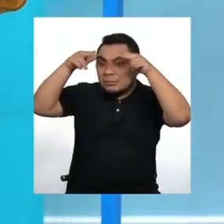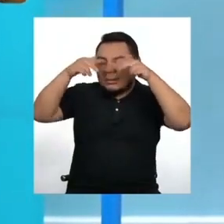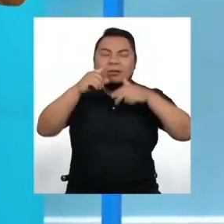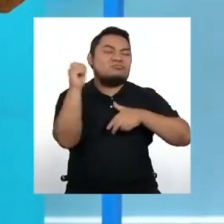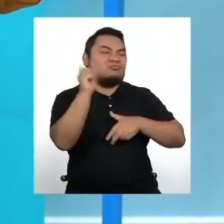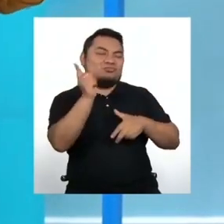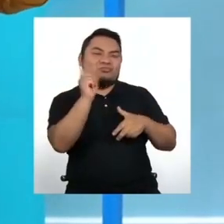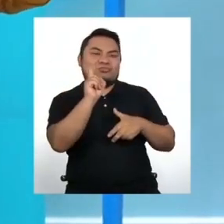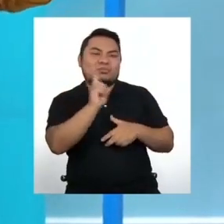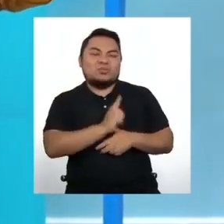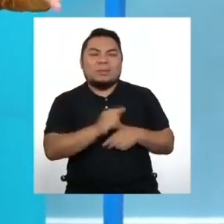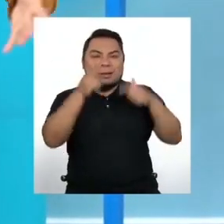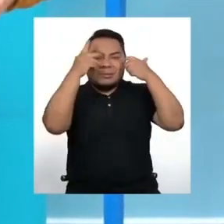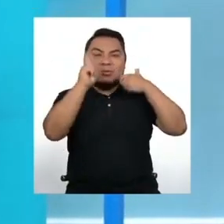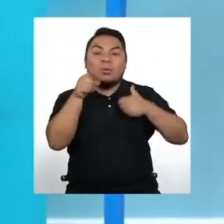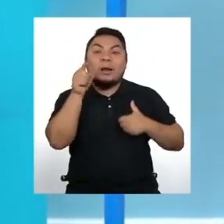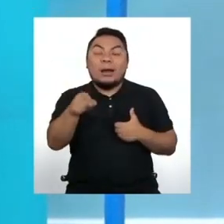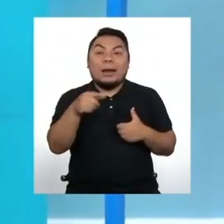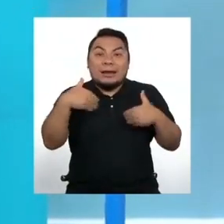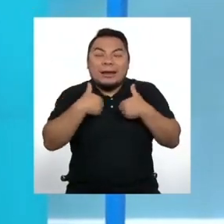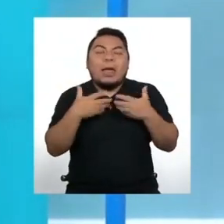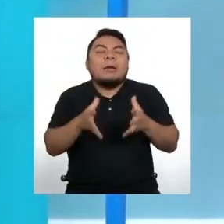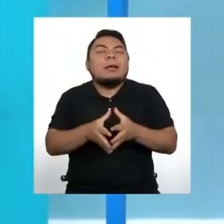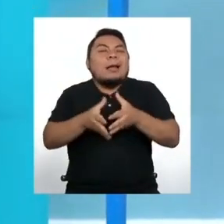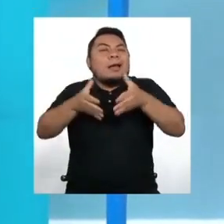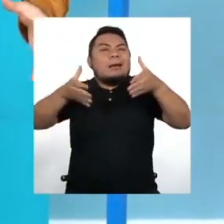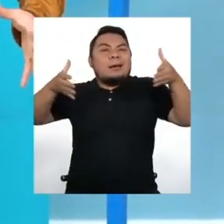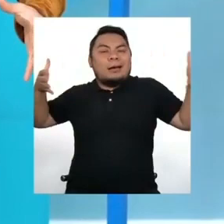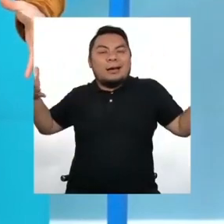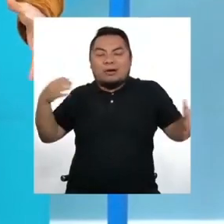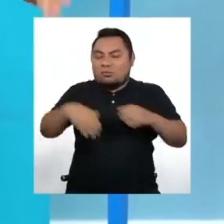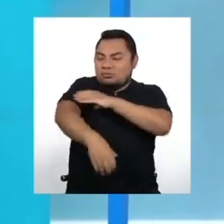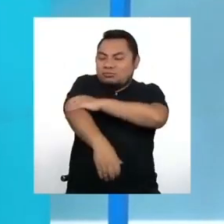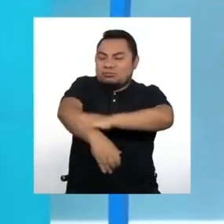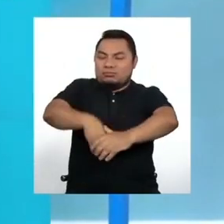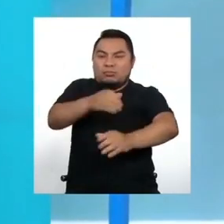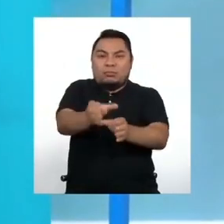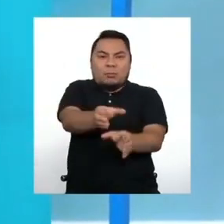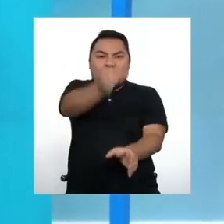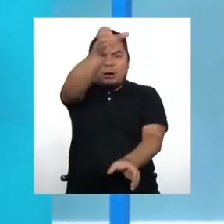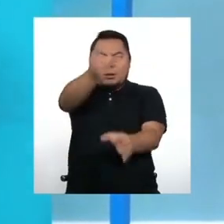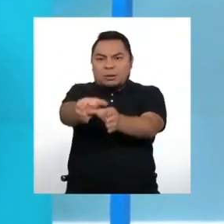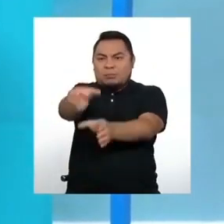casa. ¡Qué buena idea! Ahí puedo poner mis dibujos, los